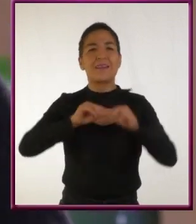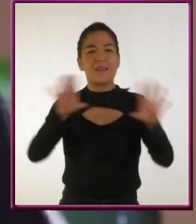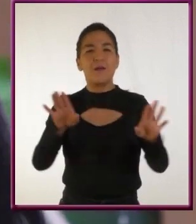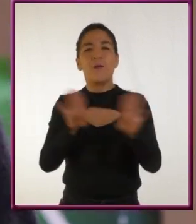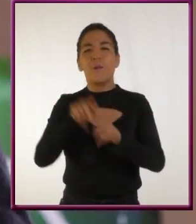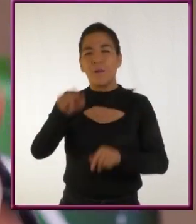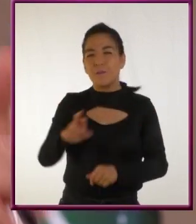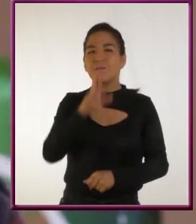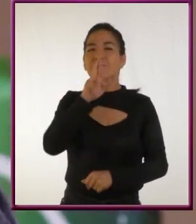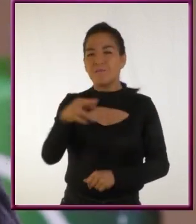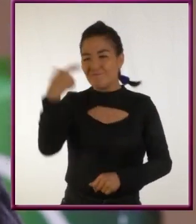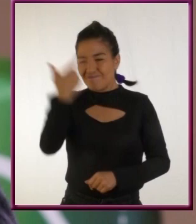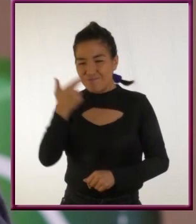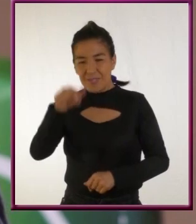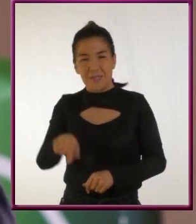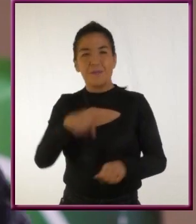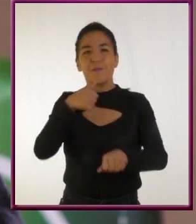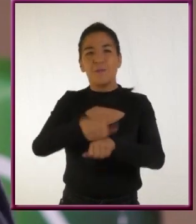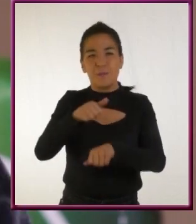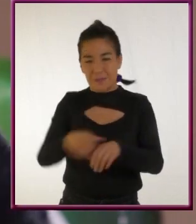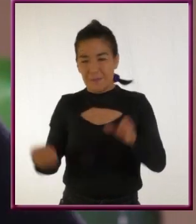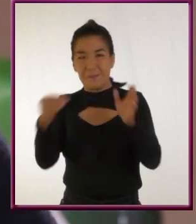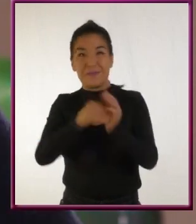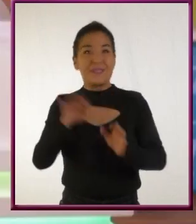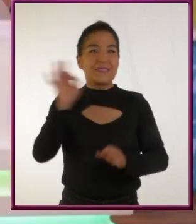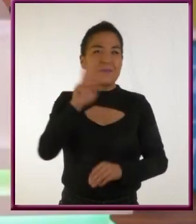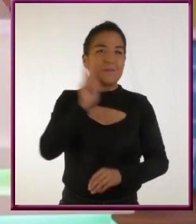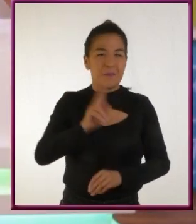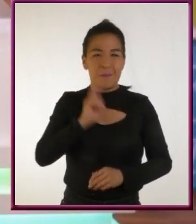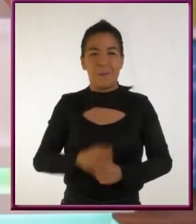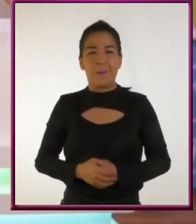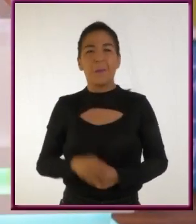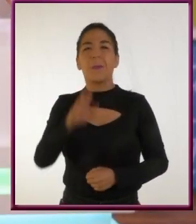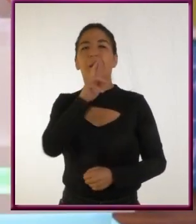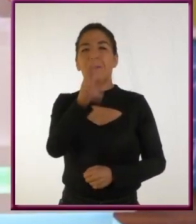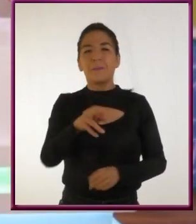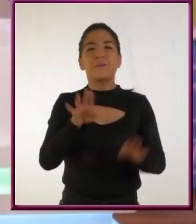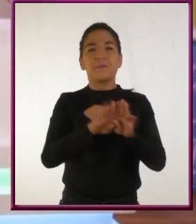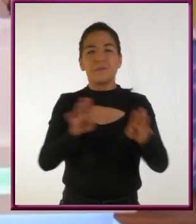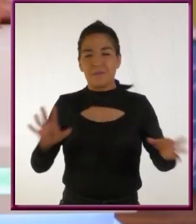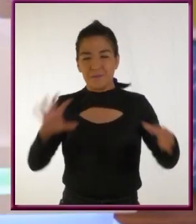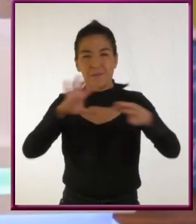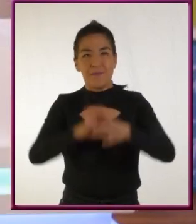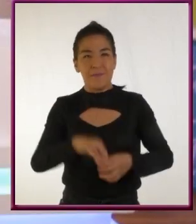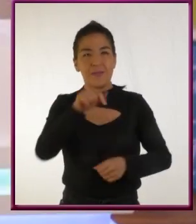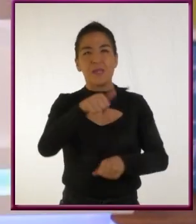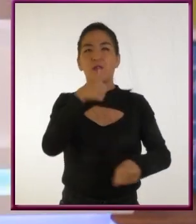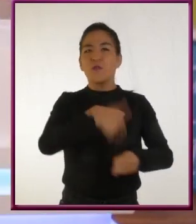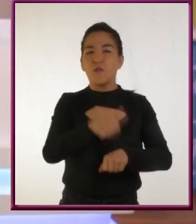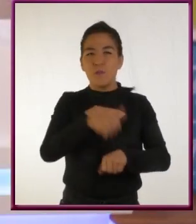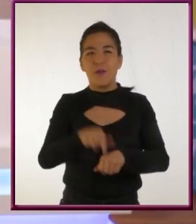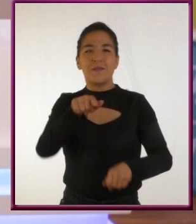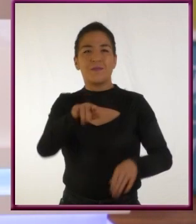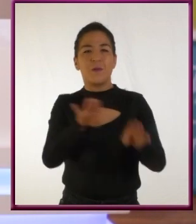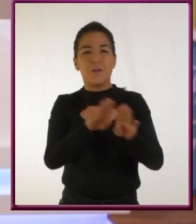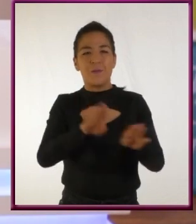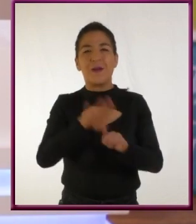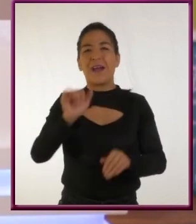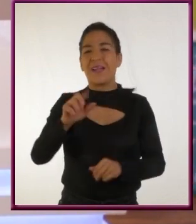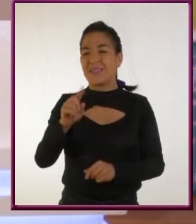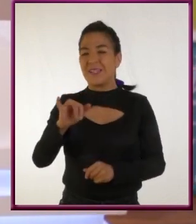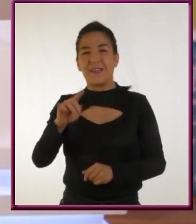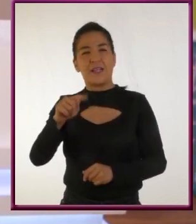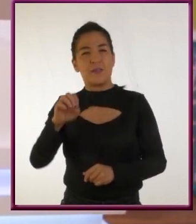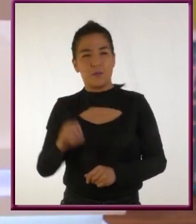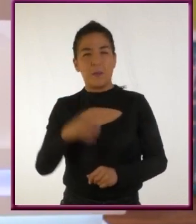también debemos encontrar respuestas analizando nuestros candidatos. Debemos descubrir la relación que existe entre varios conjuntos de